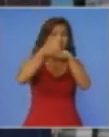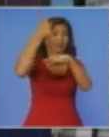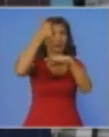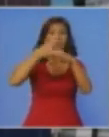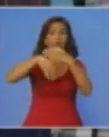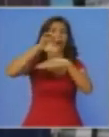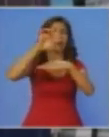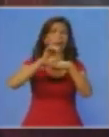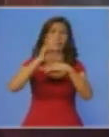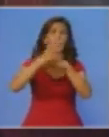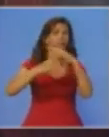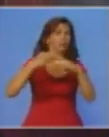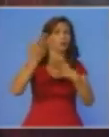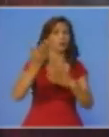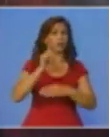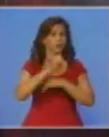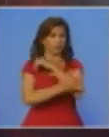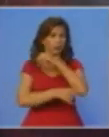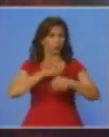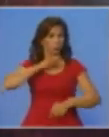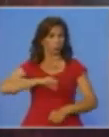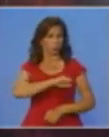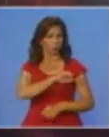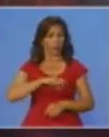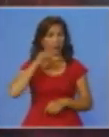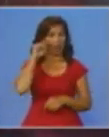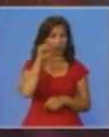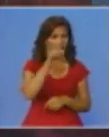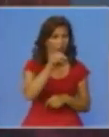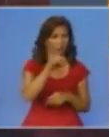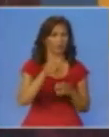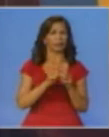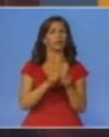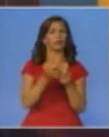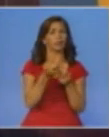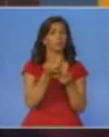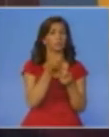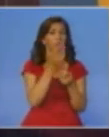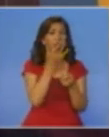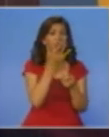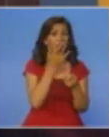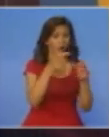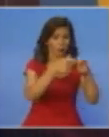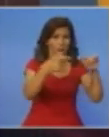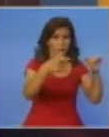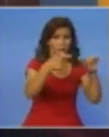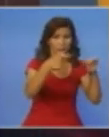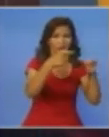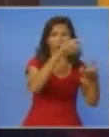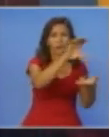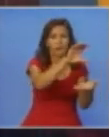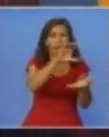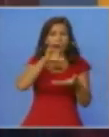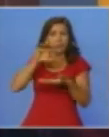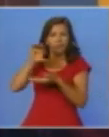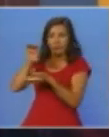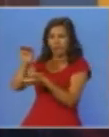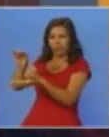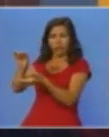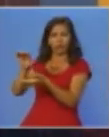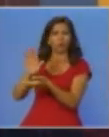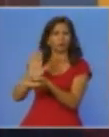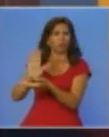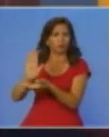tiene su sede en suiza y es desde allí donde físicamente se hace el traspaso de los lingotes de oro estandarizados del banco